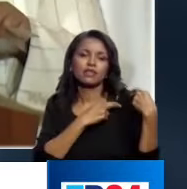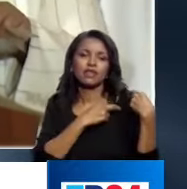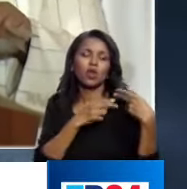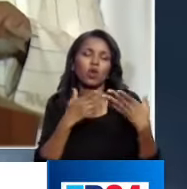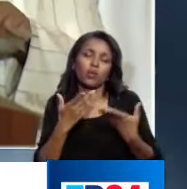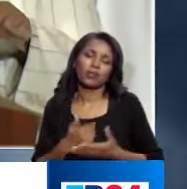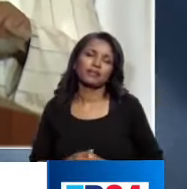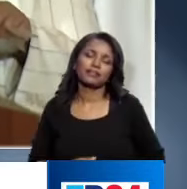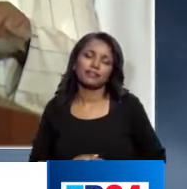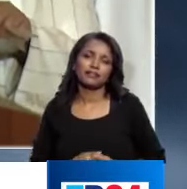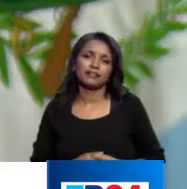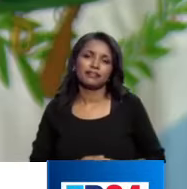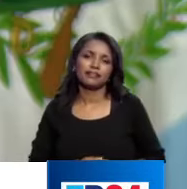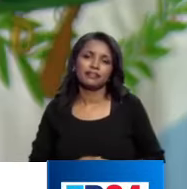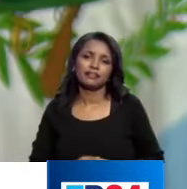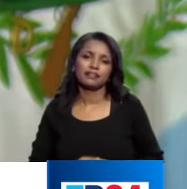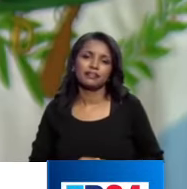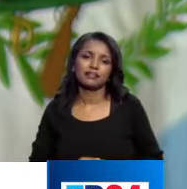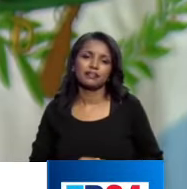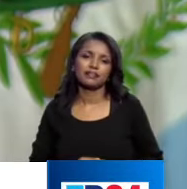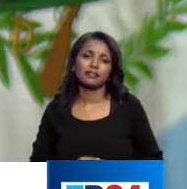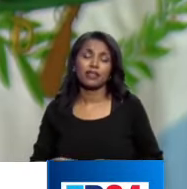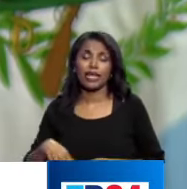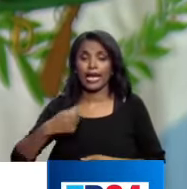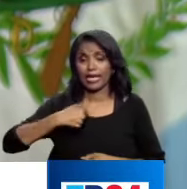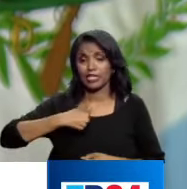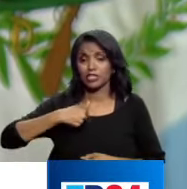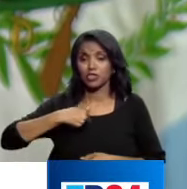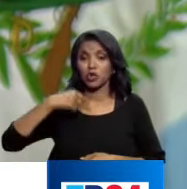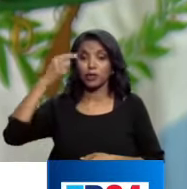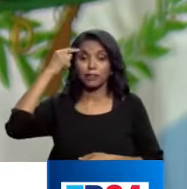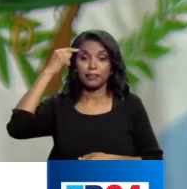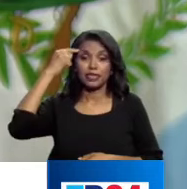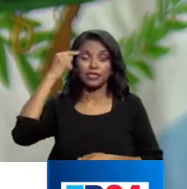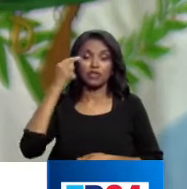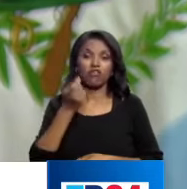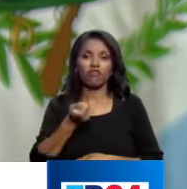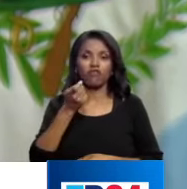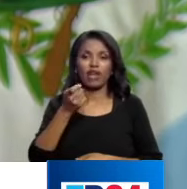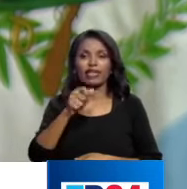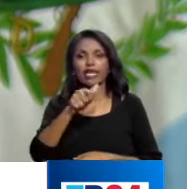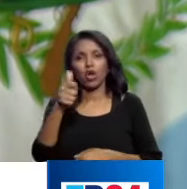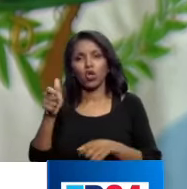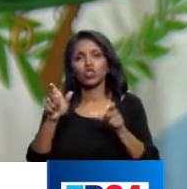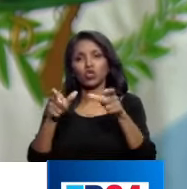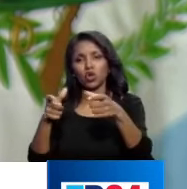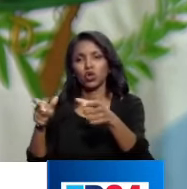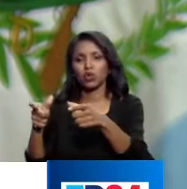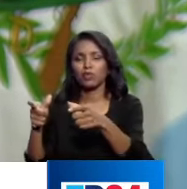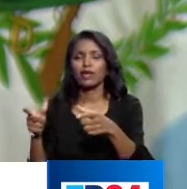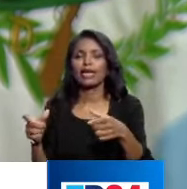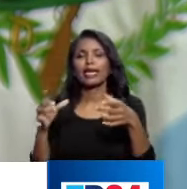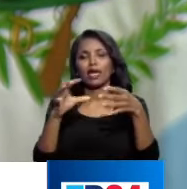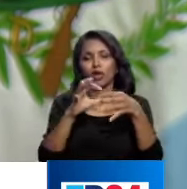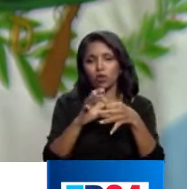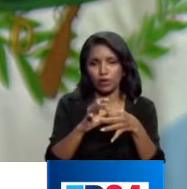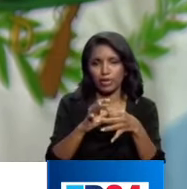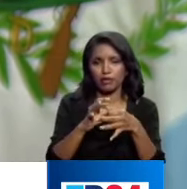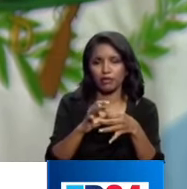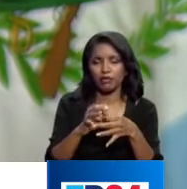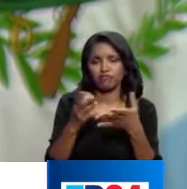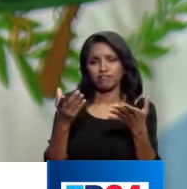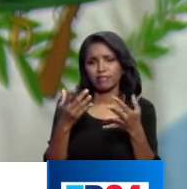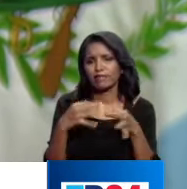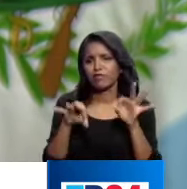quién lideraría esos esfuerzos? Creo que hay que incorporar sectores que aquí no se están incluyendo. Por ejemplo, los